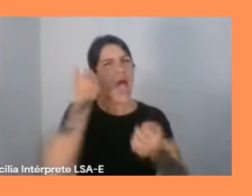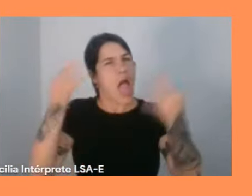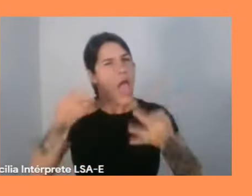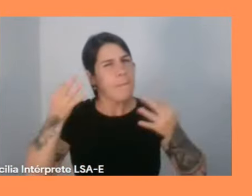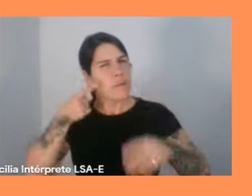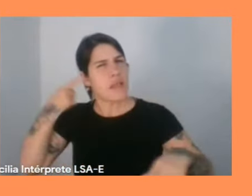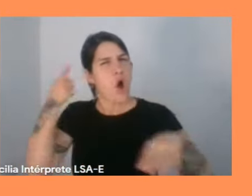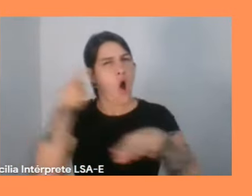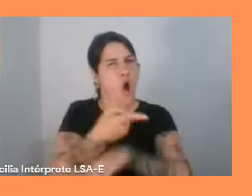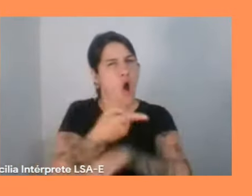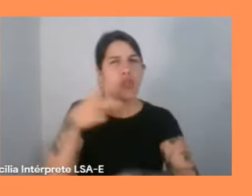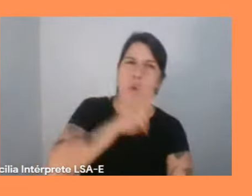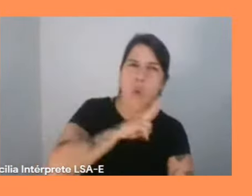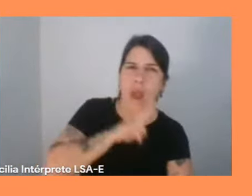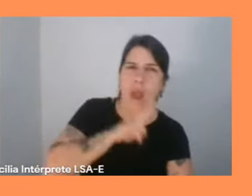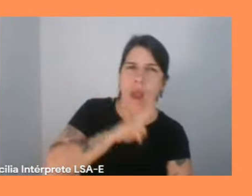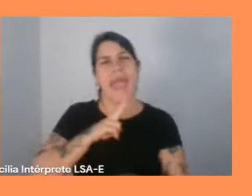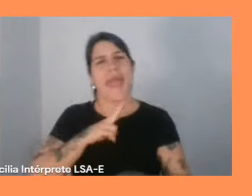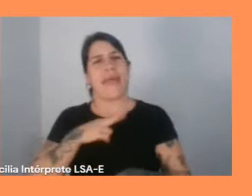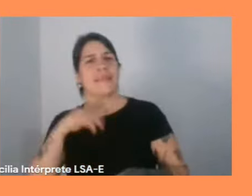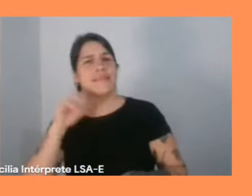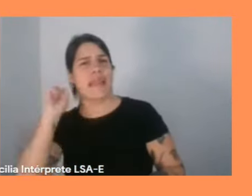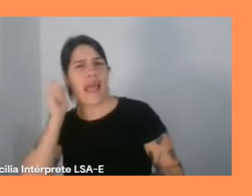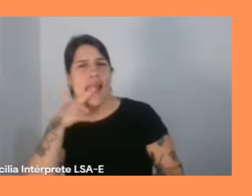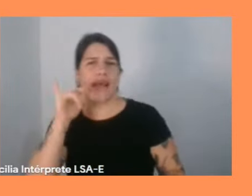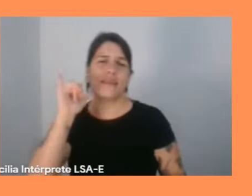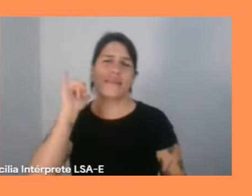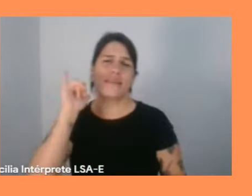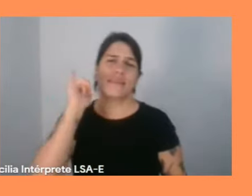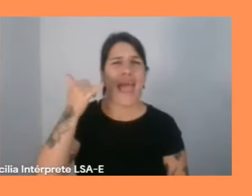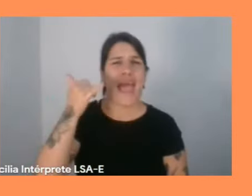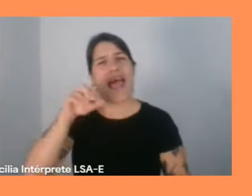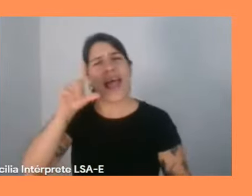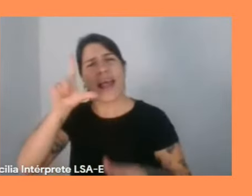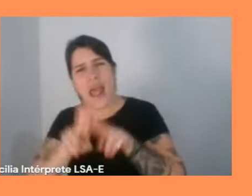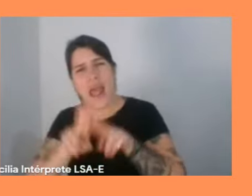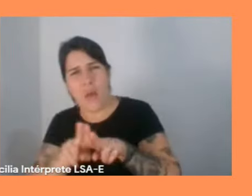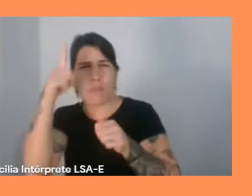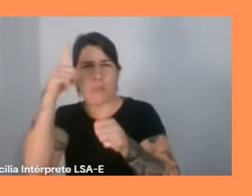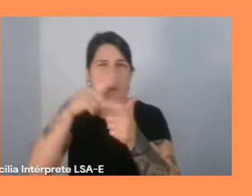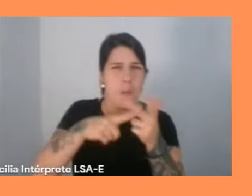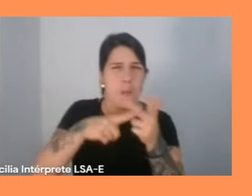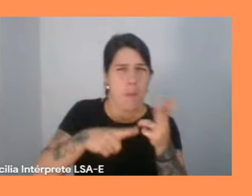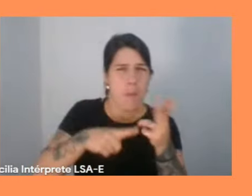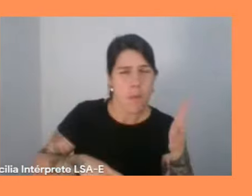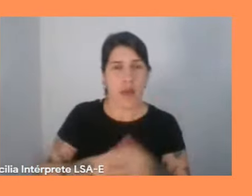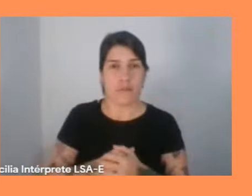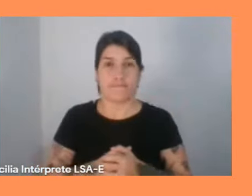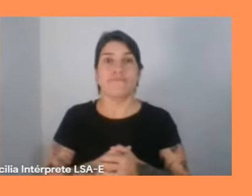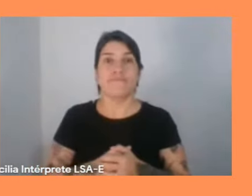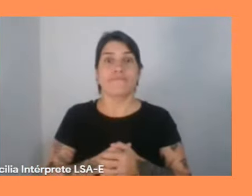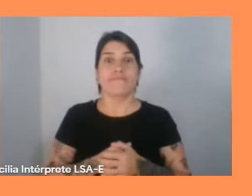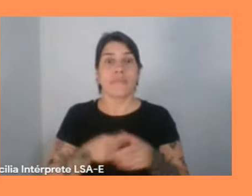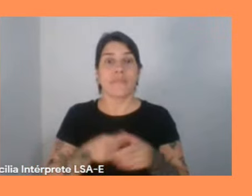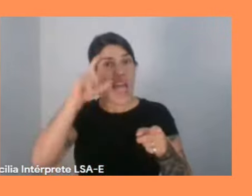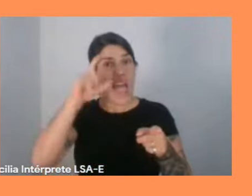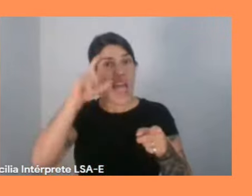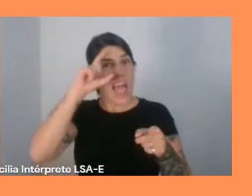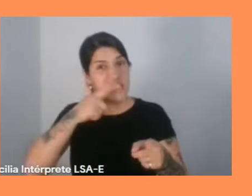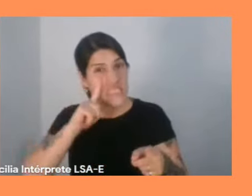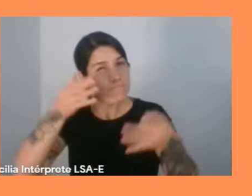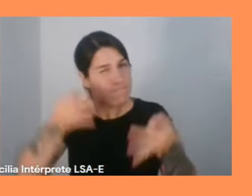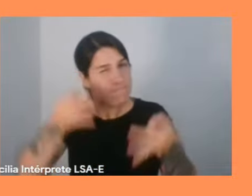privilegio en actitudes y prácticas violentas. La ESI enseña que